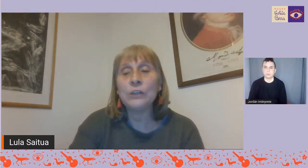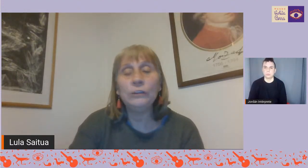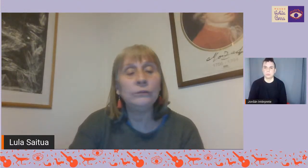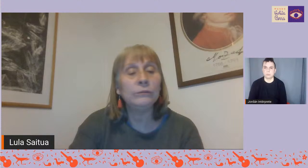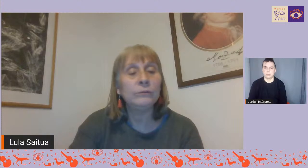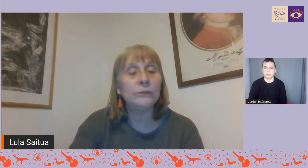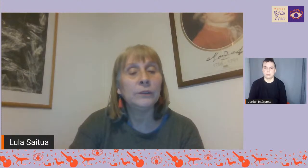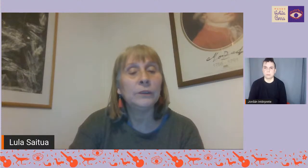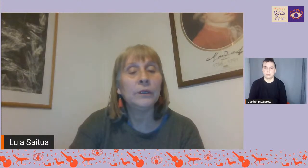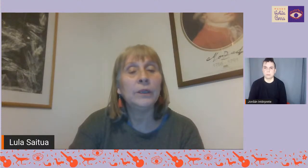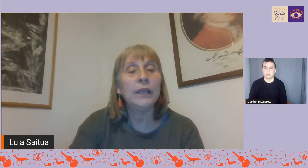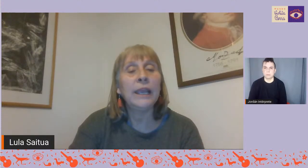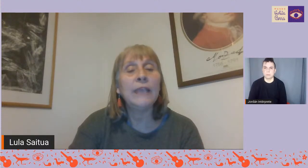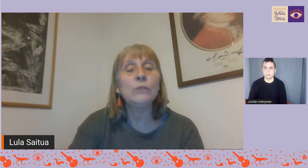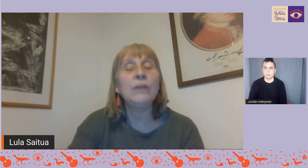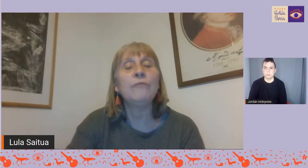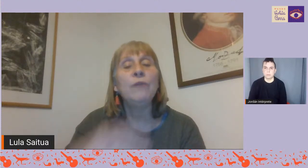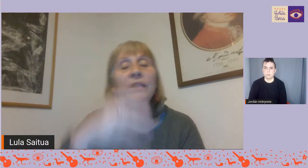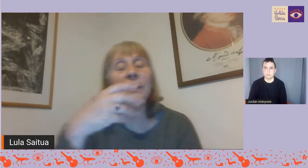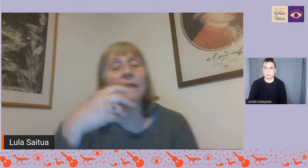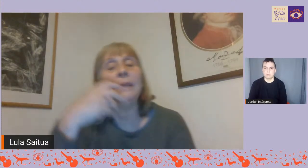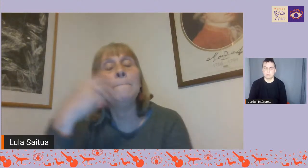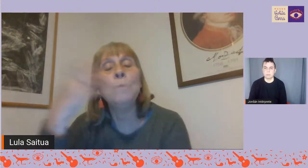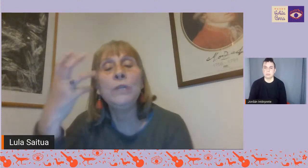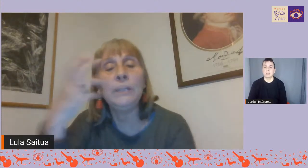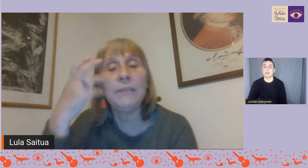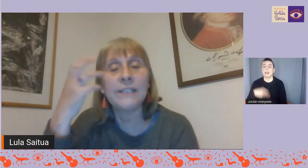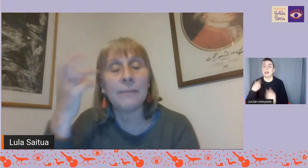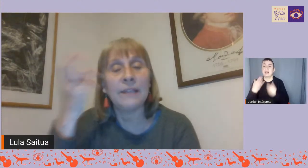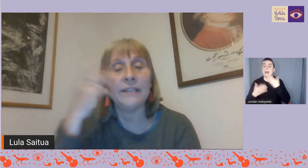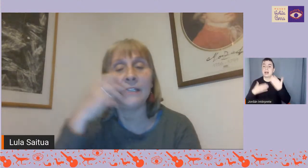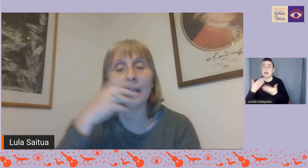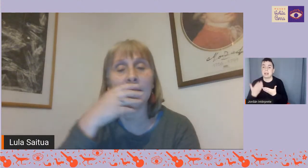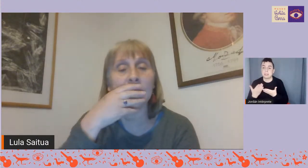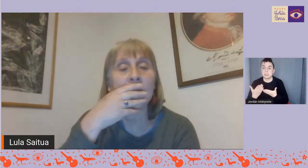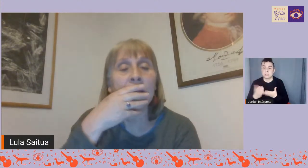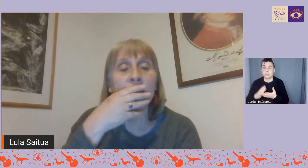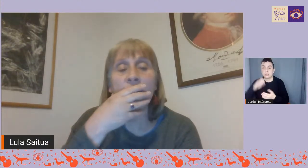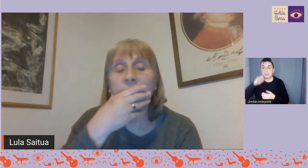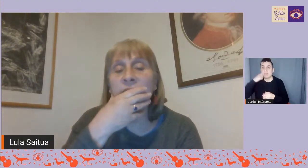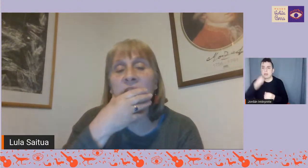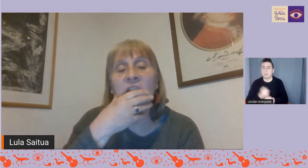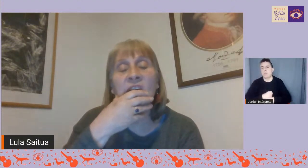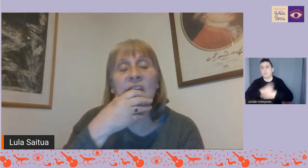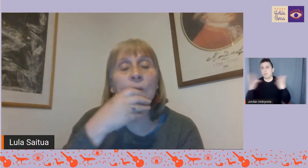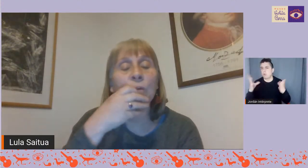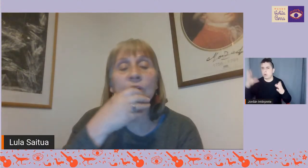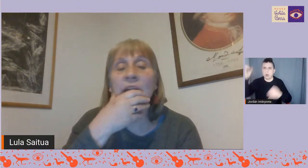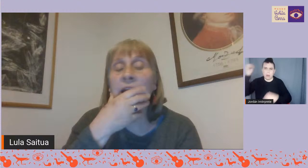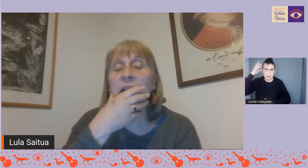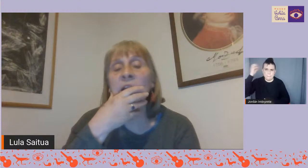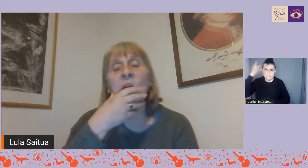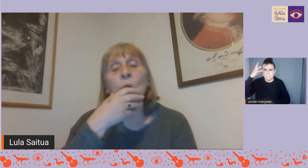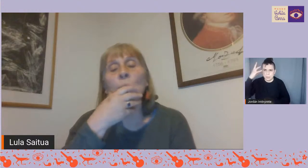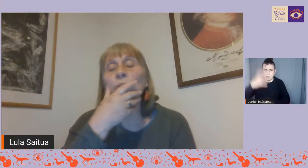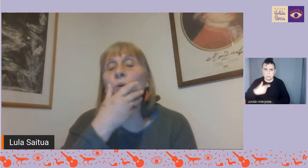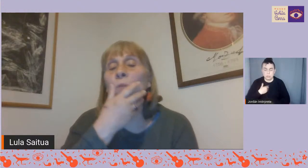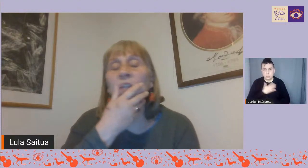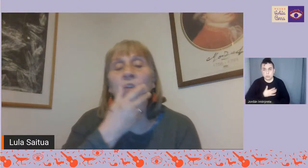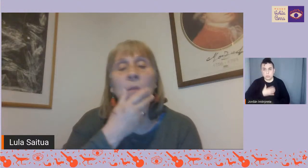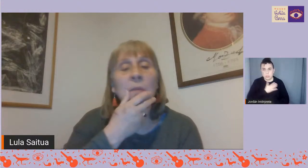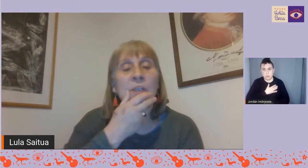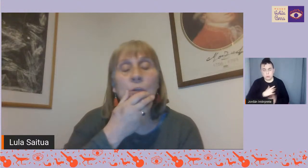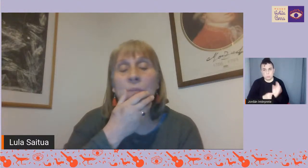La canción es una fuente de múltiples aprendizajes. Yo quiero mostrarle